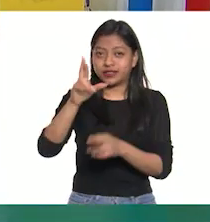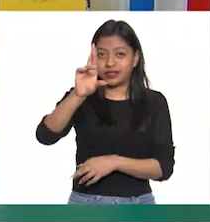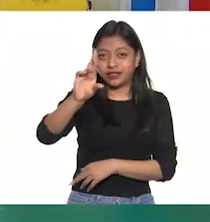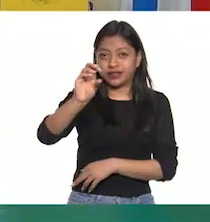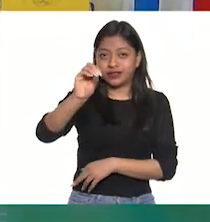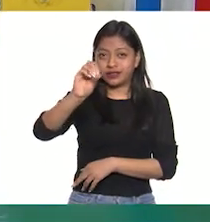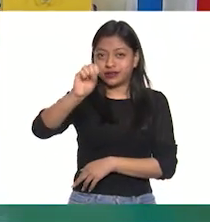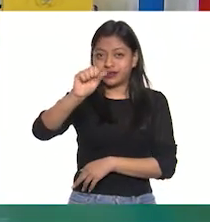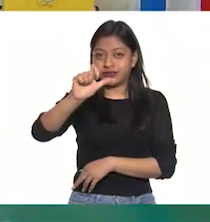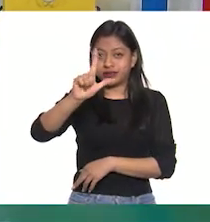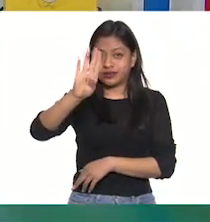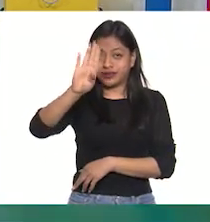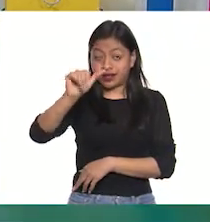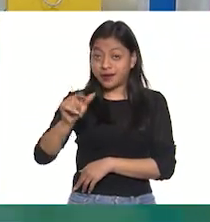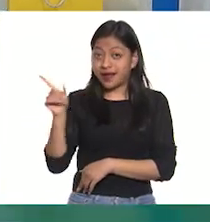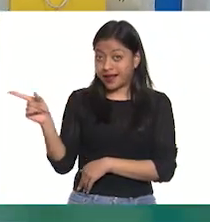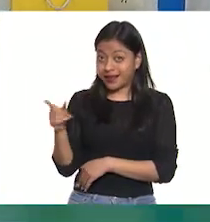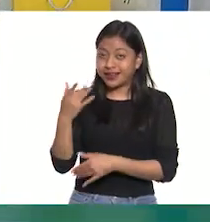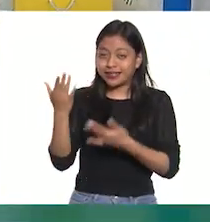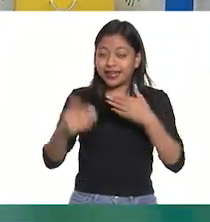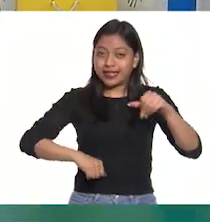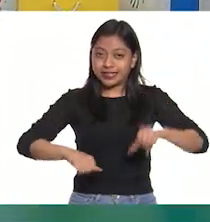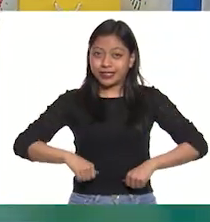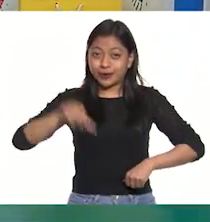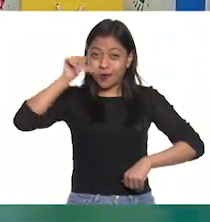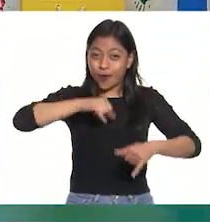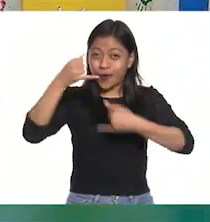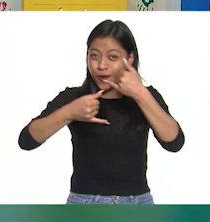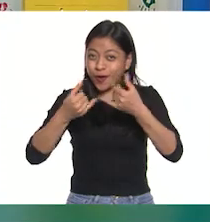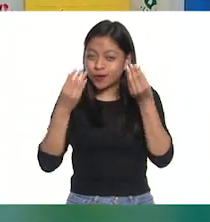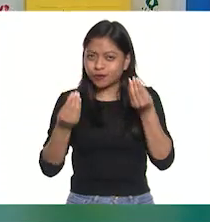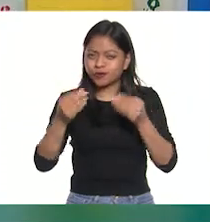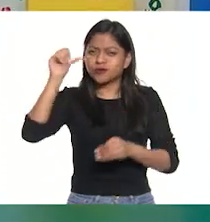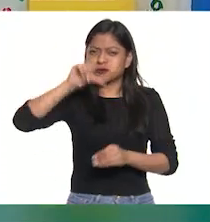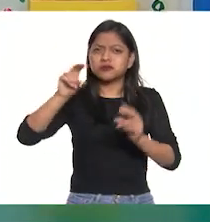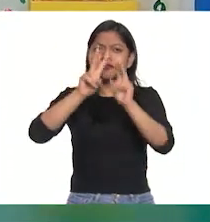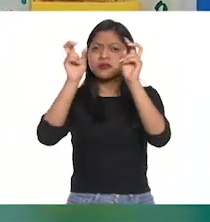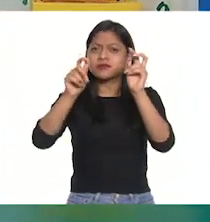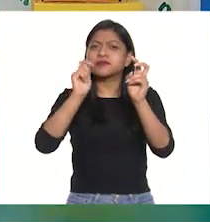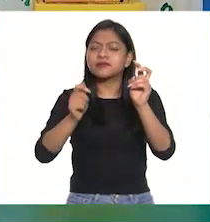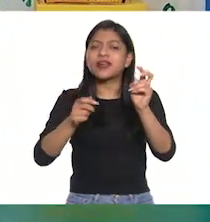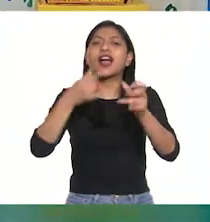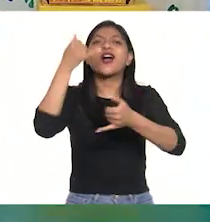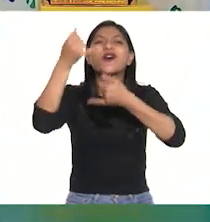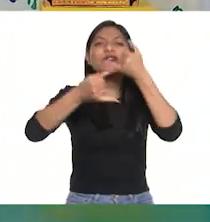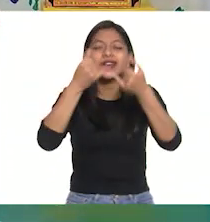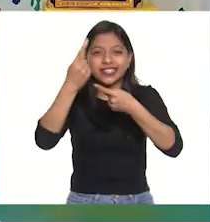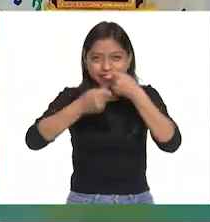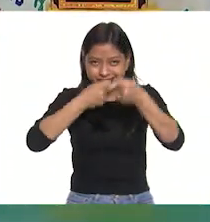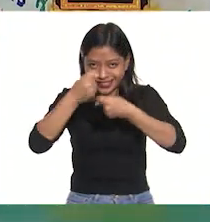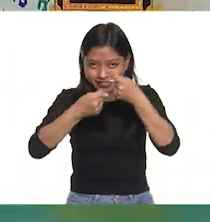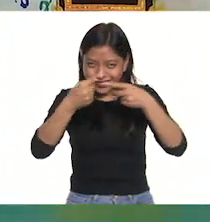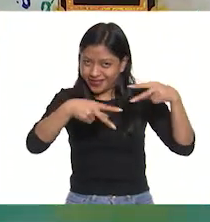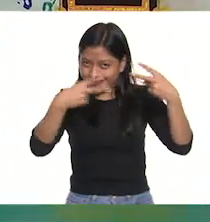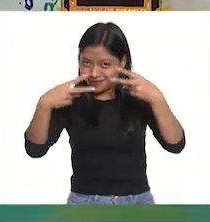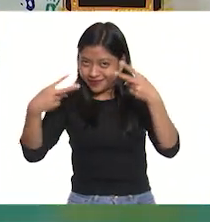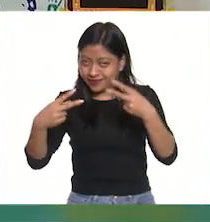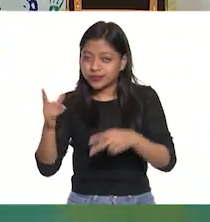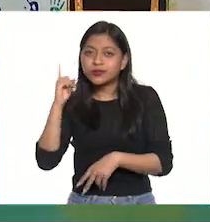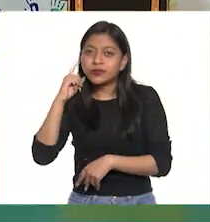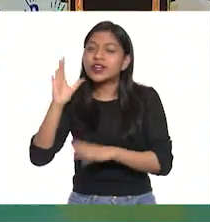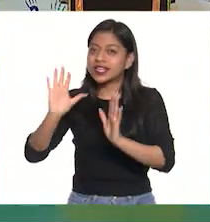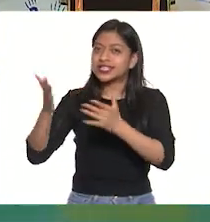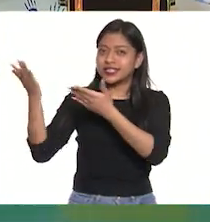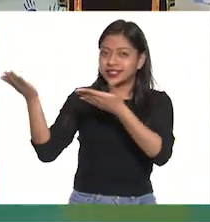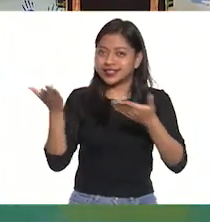a jugar bastante. Nuestro tema del día de hoy es la juguetería. Escucho que ya viene la